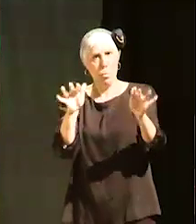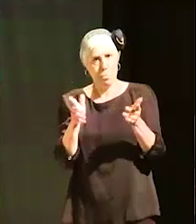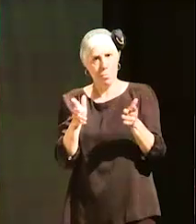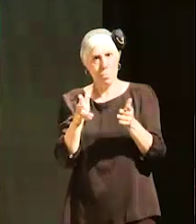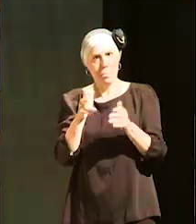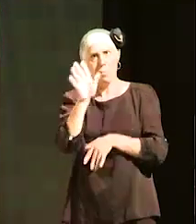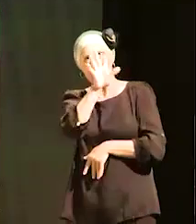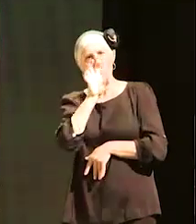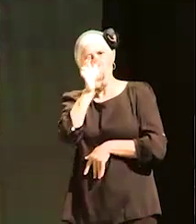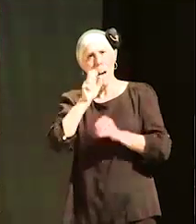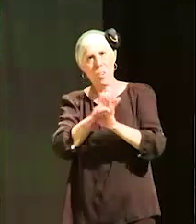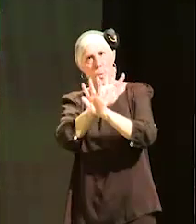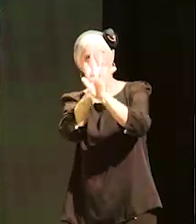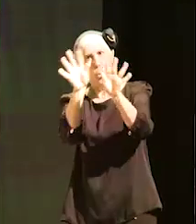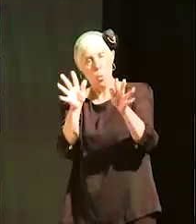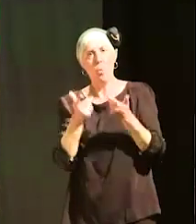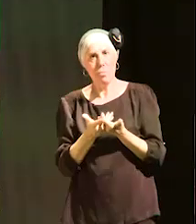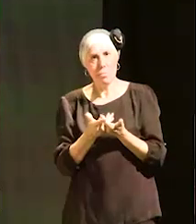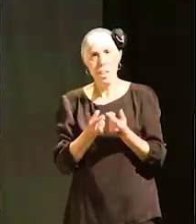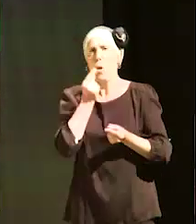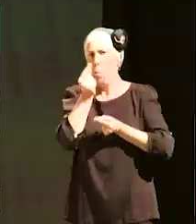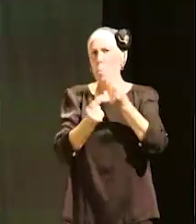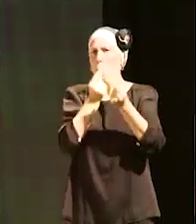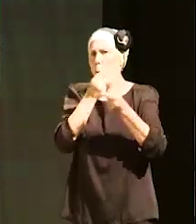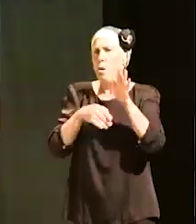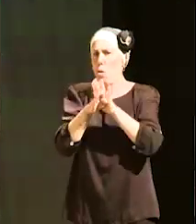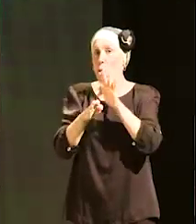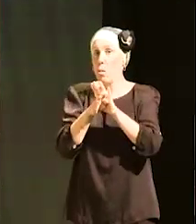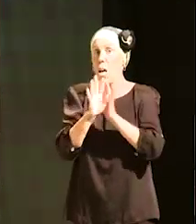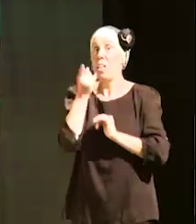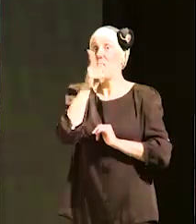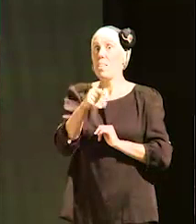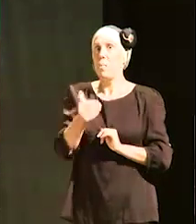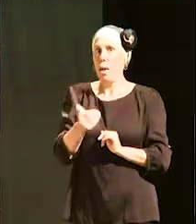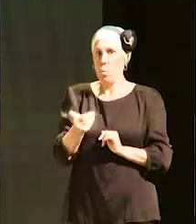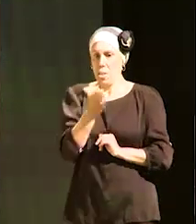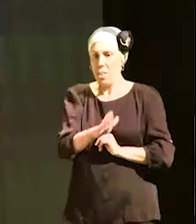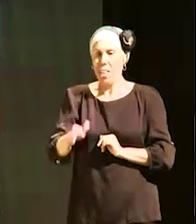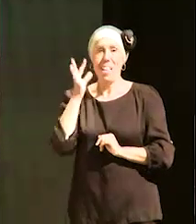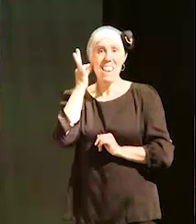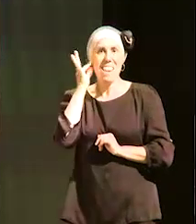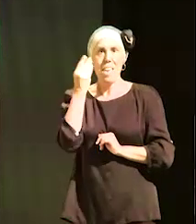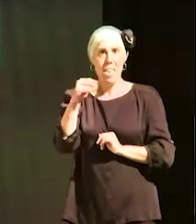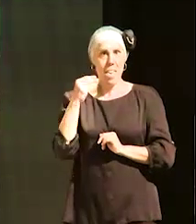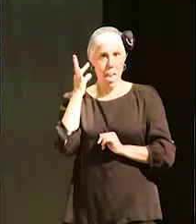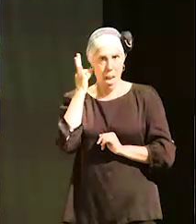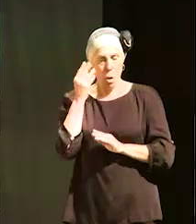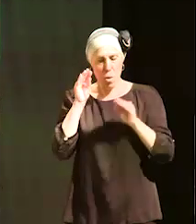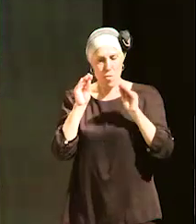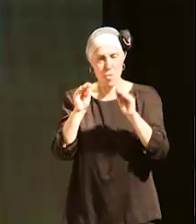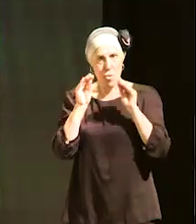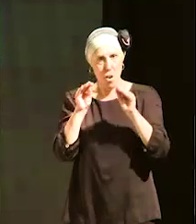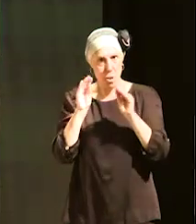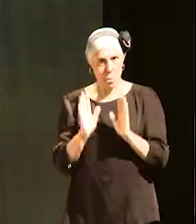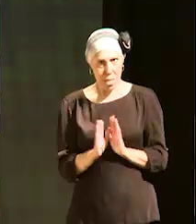se están regando verdad se están regando y la formación en las niñas y en las jóvenes luego